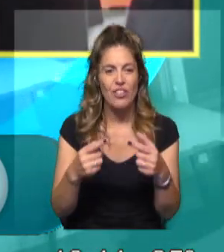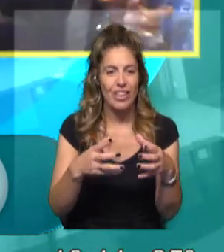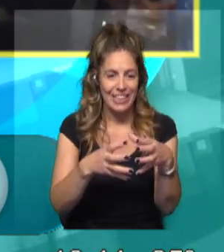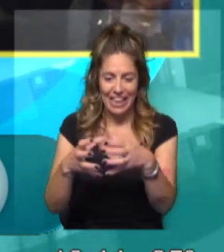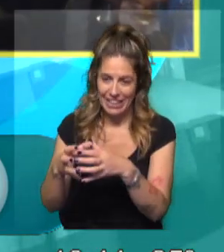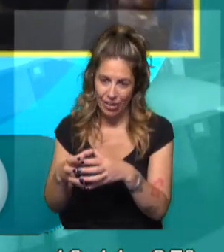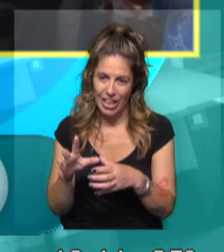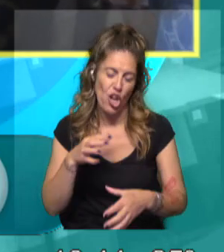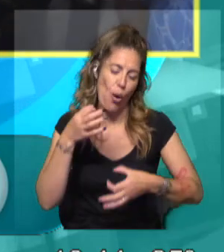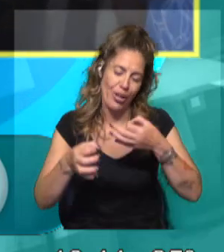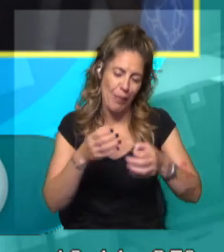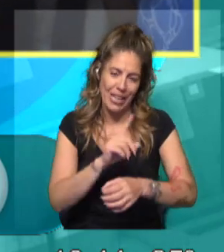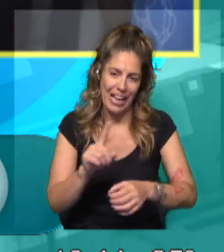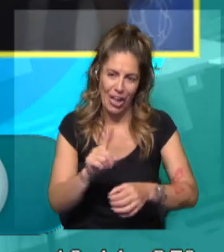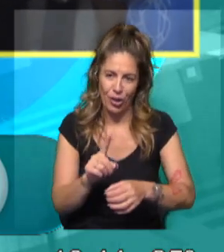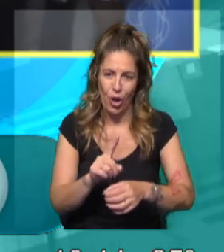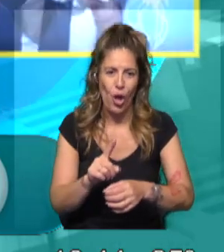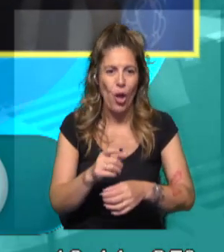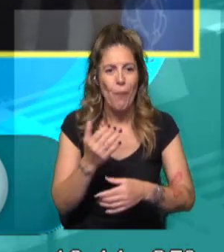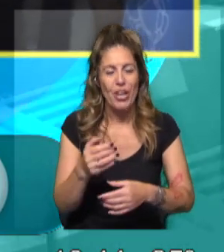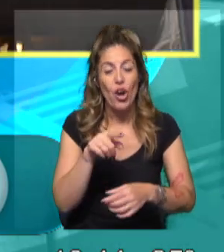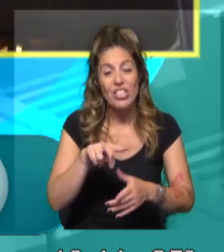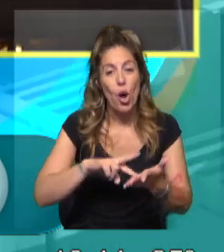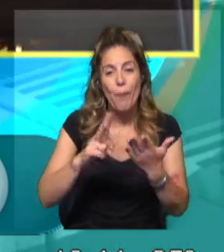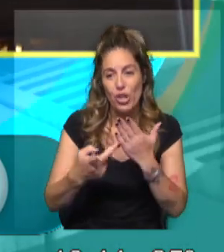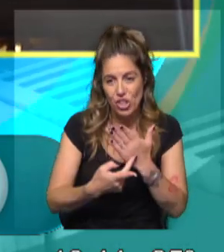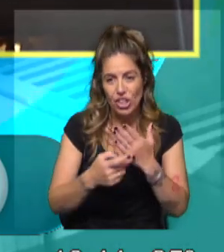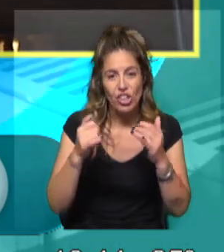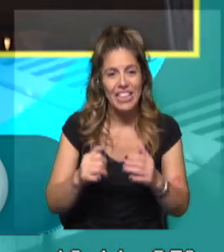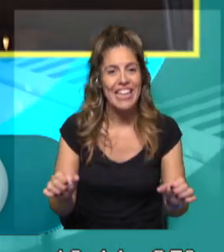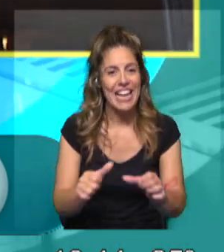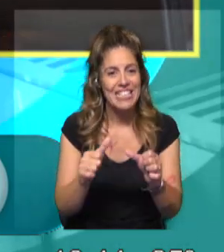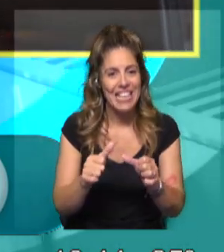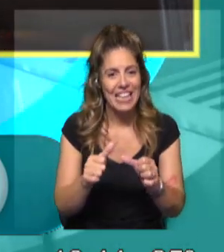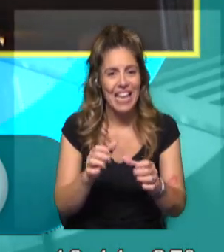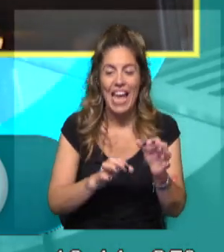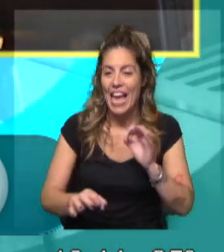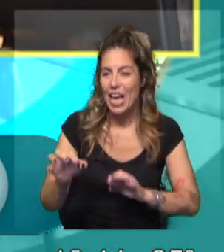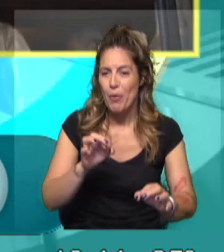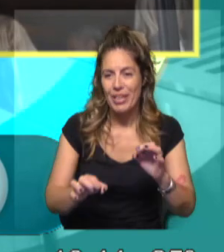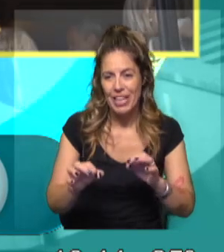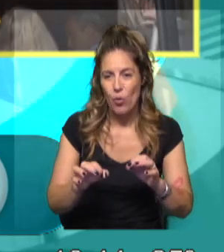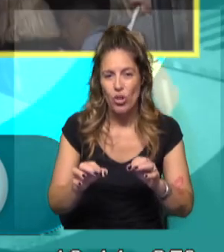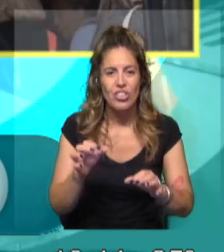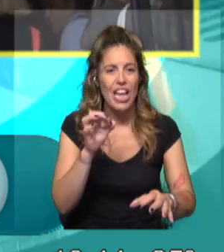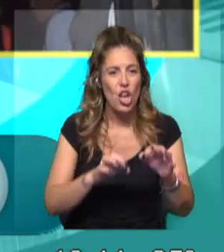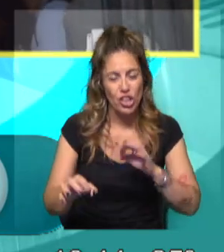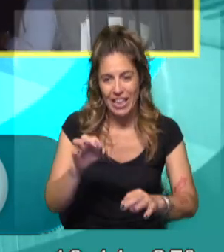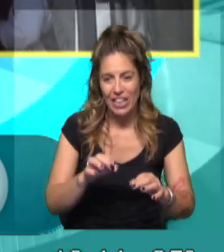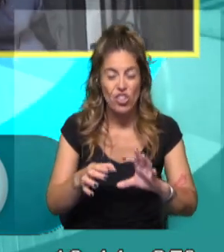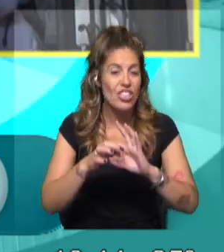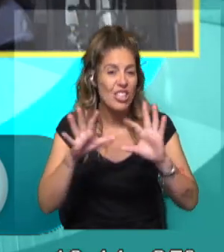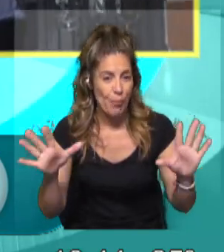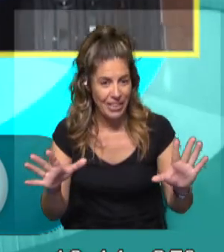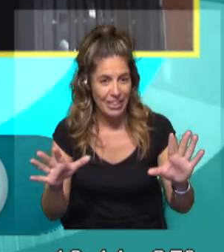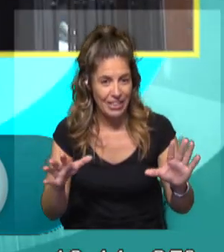a explicar porque se dilata. Pero esos proyectos tienen que hacer funciones en los teatros